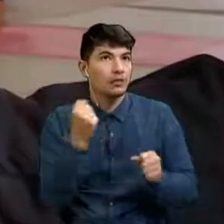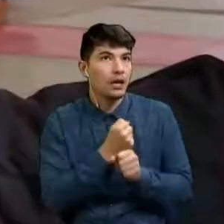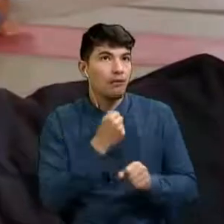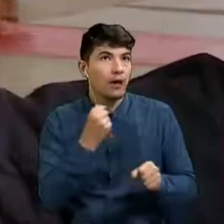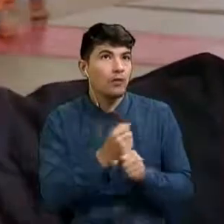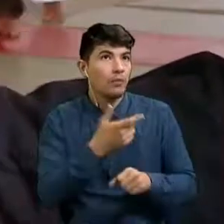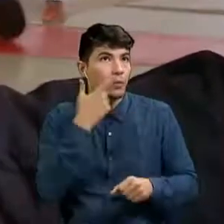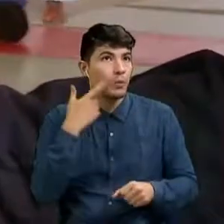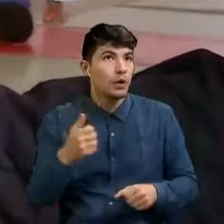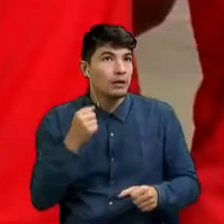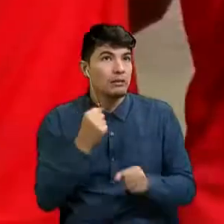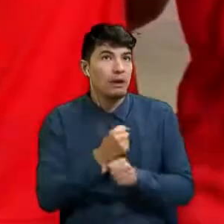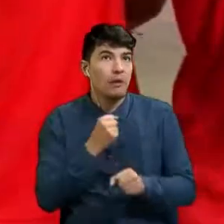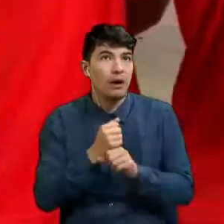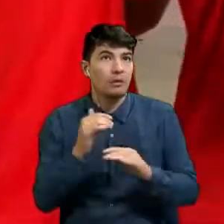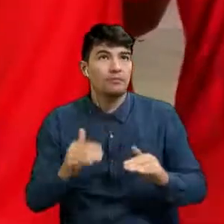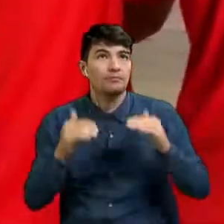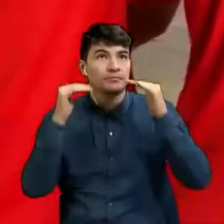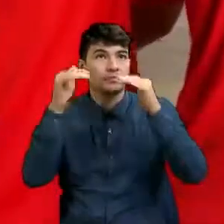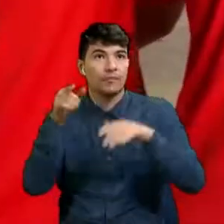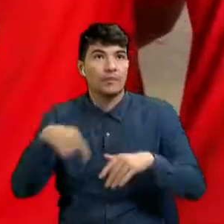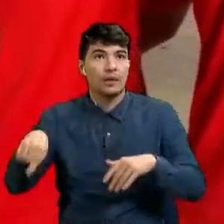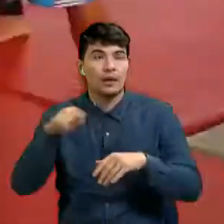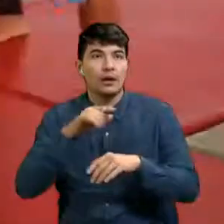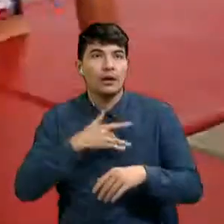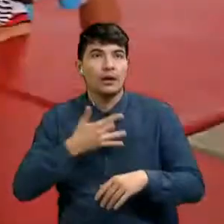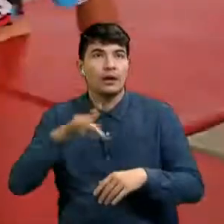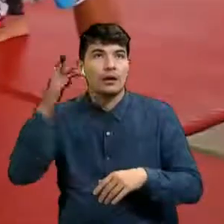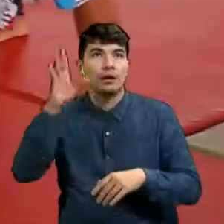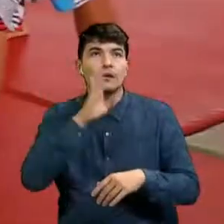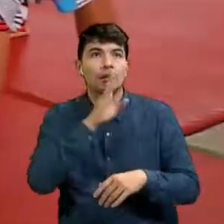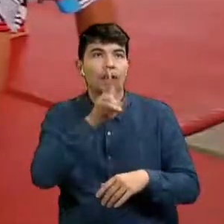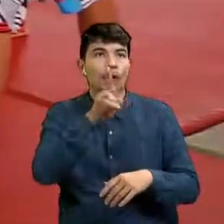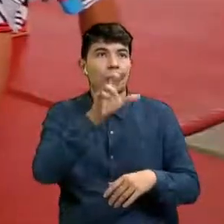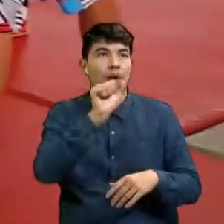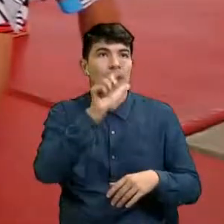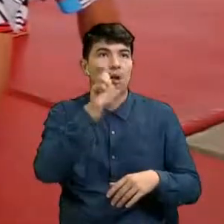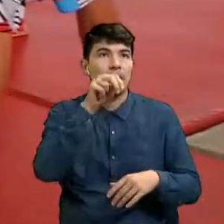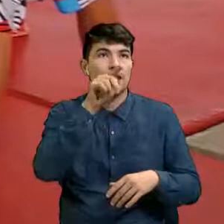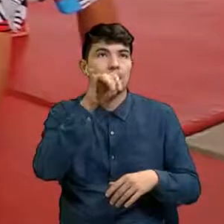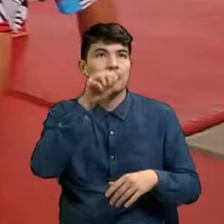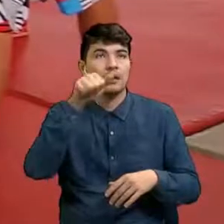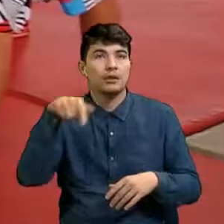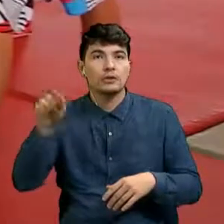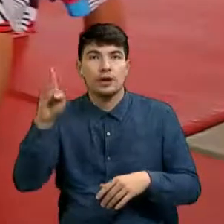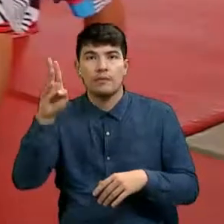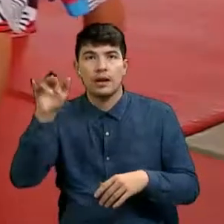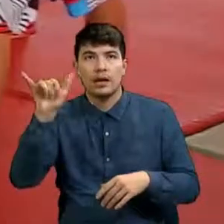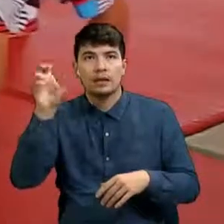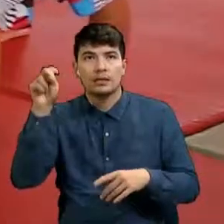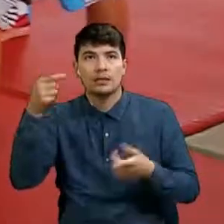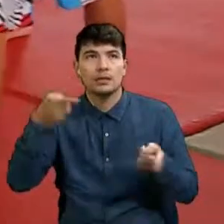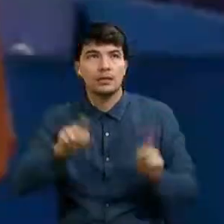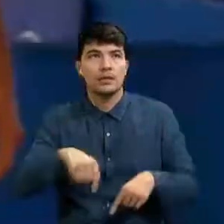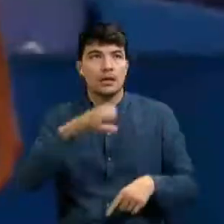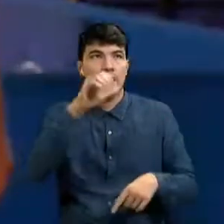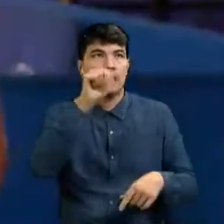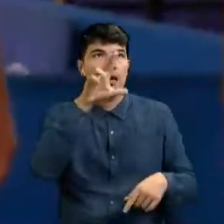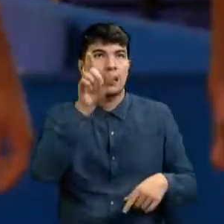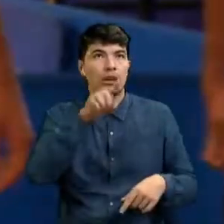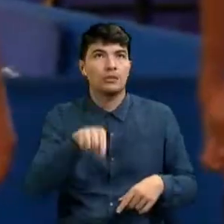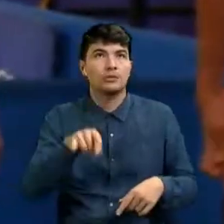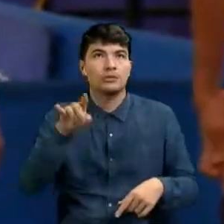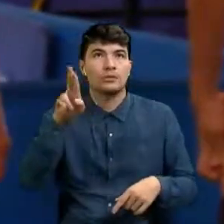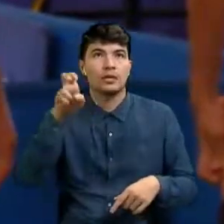creerles al trabajo es todo súper viendo las preseas de oro las lograron valentina rubio bryant orozco y carlos ureña los metales de bronce